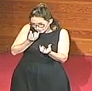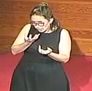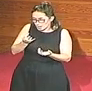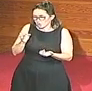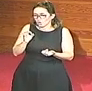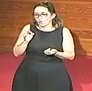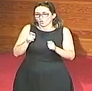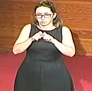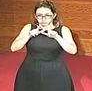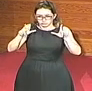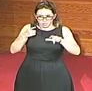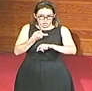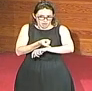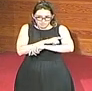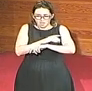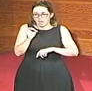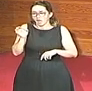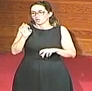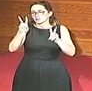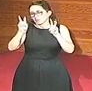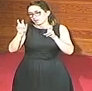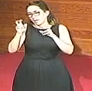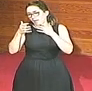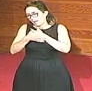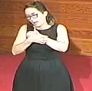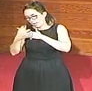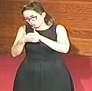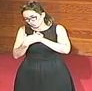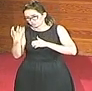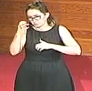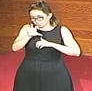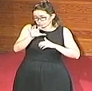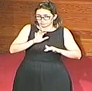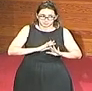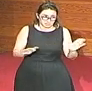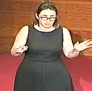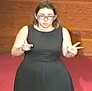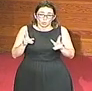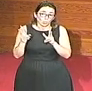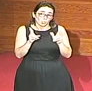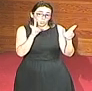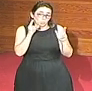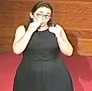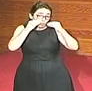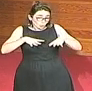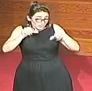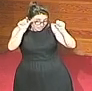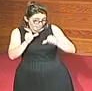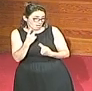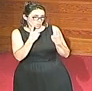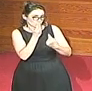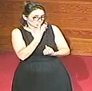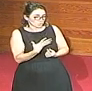gatos, es un panorama desolador. Hay documentales fantásticos, pero es que hay que buscar, vamos, como una aguja en un